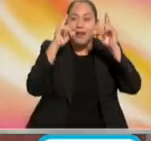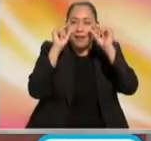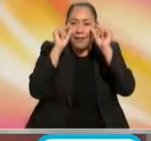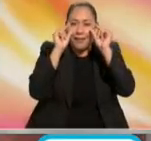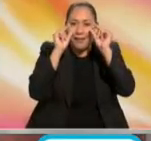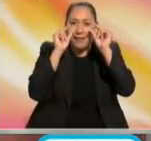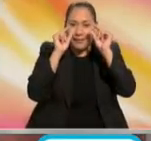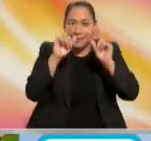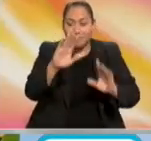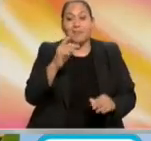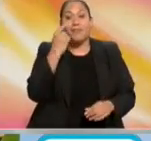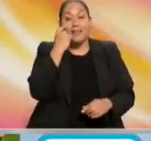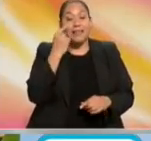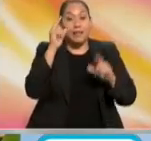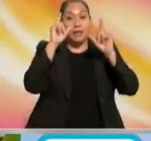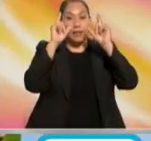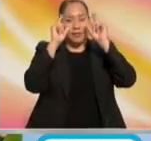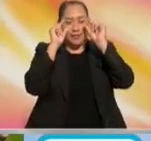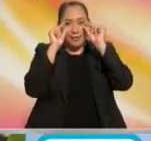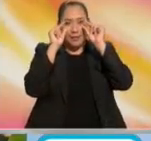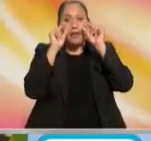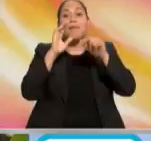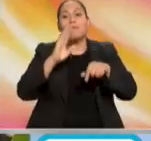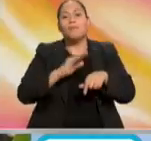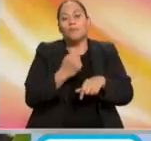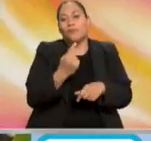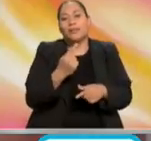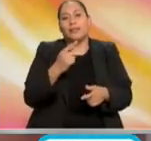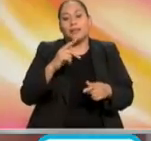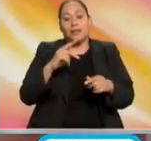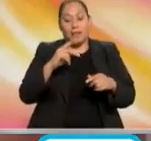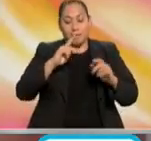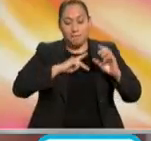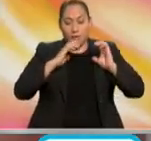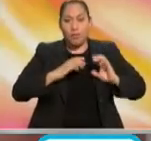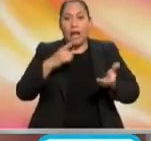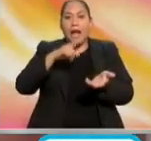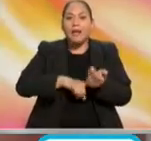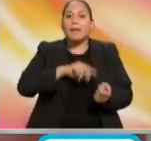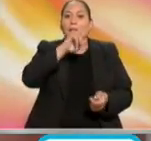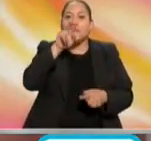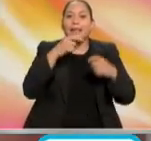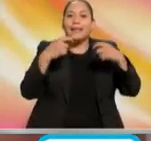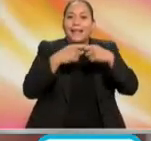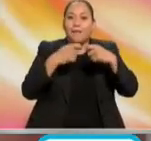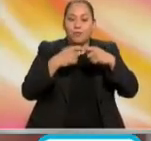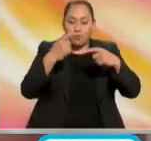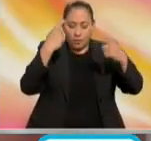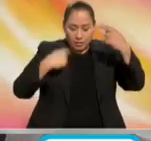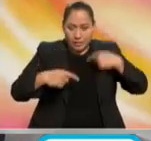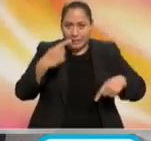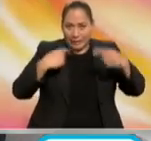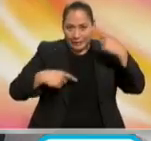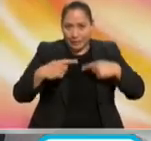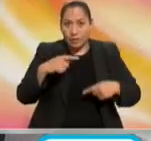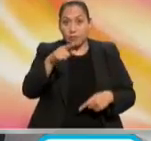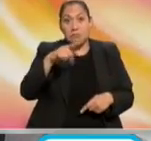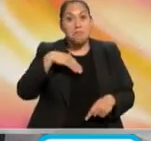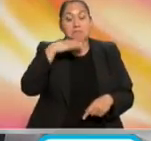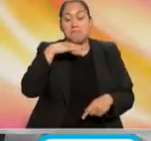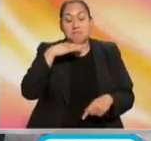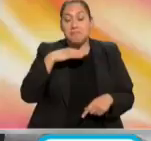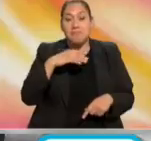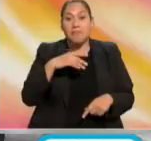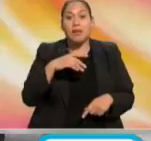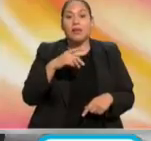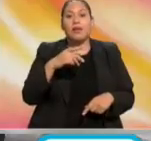¿no? Además, el parpadeo está manejado por el sistema nervioso autónomo. Y entonces muchas veces, aunque tú no te des cuenta,